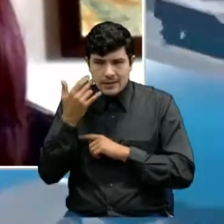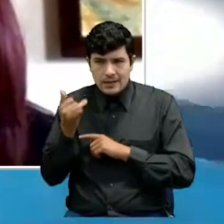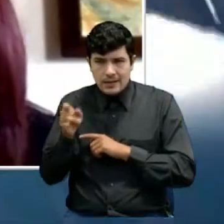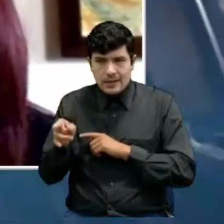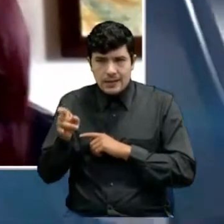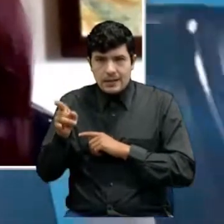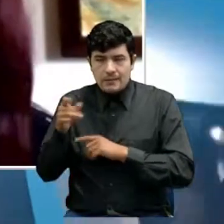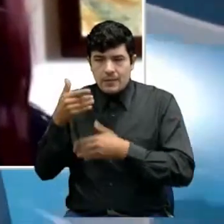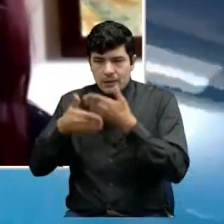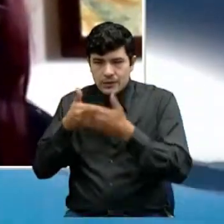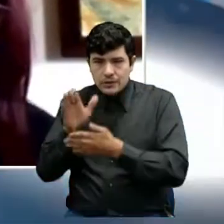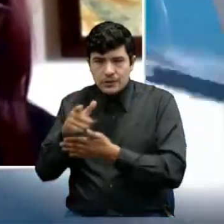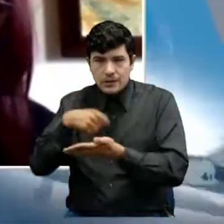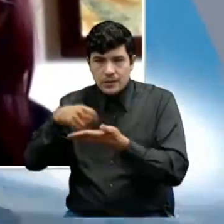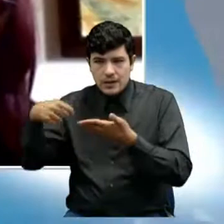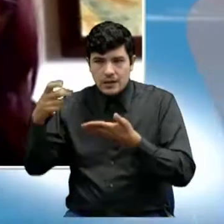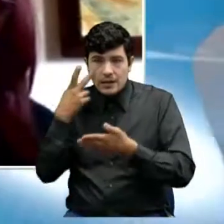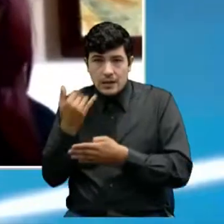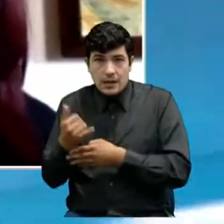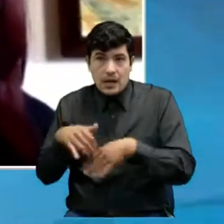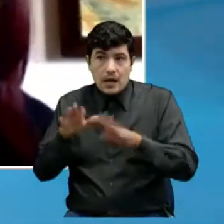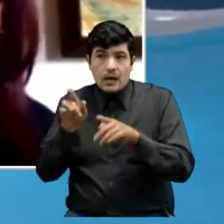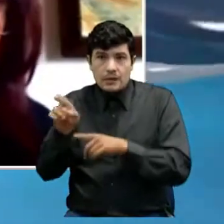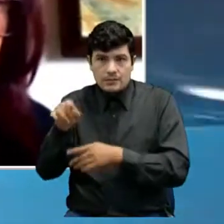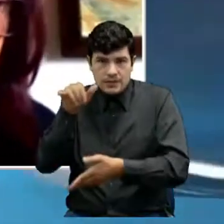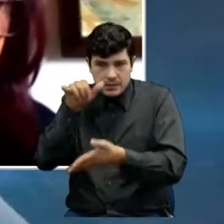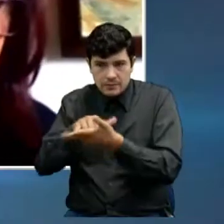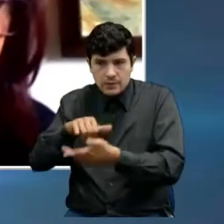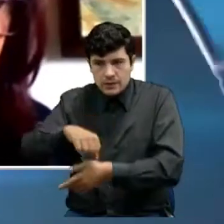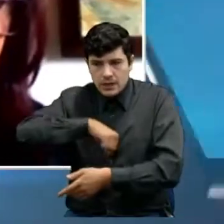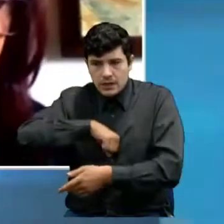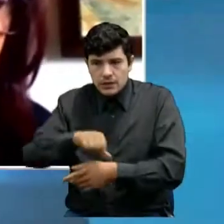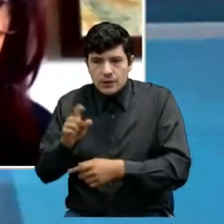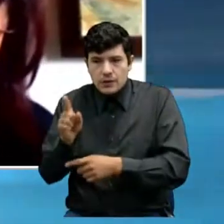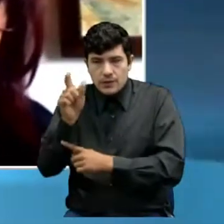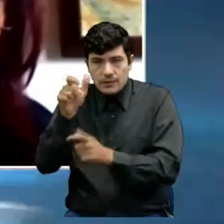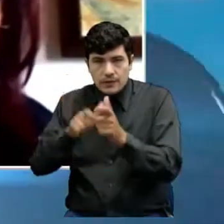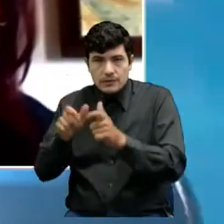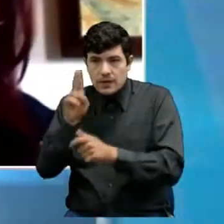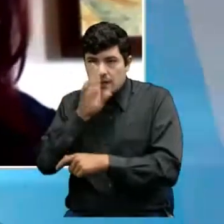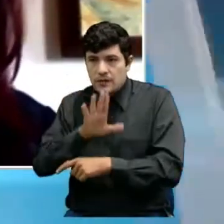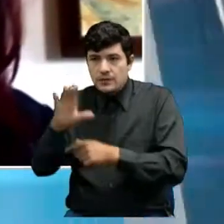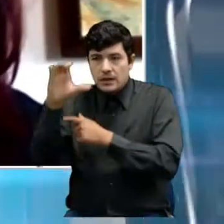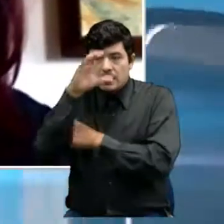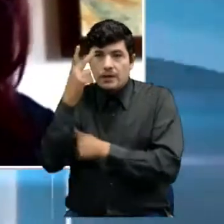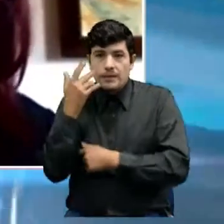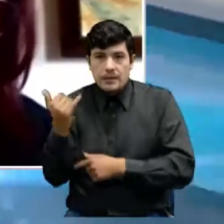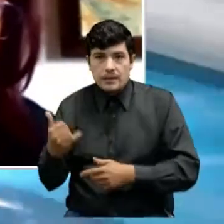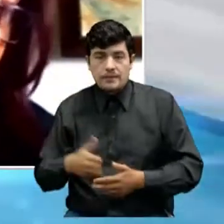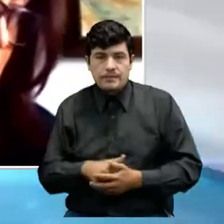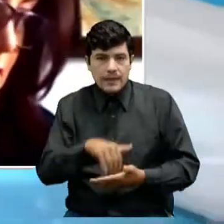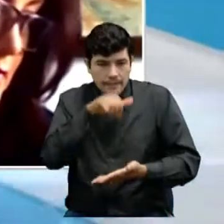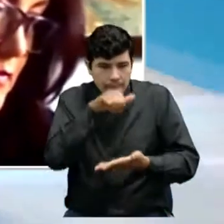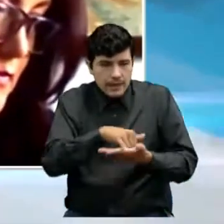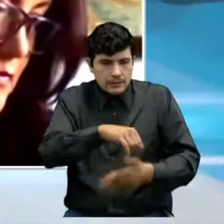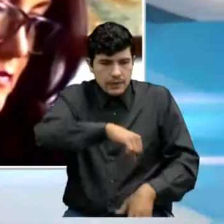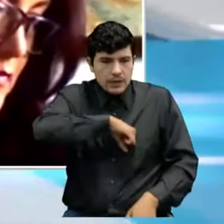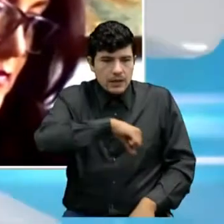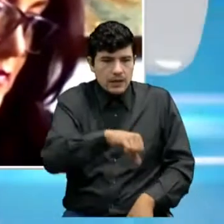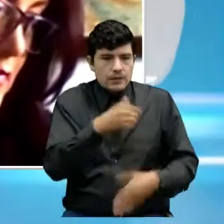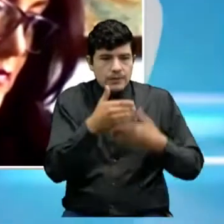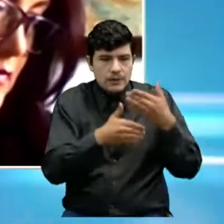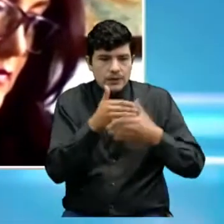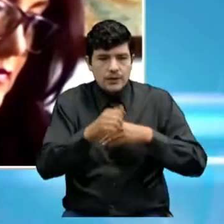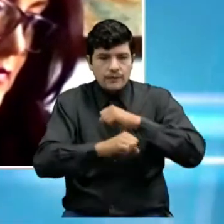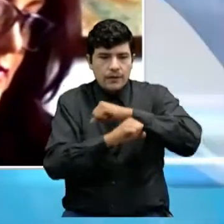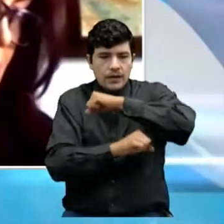lo que es la contratación, pues tiene los mismos derechos que un nacional colombiano. Tiene los mismos derechos en